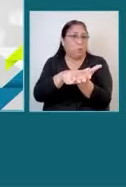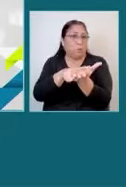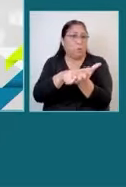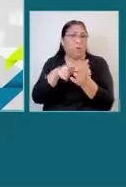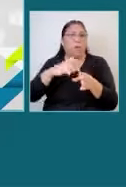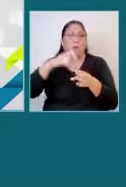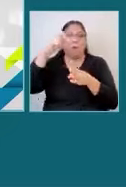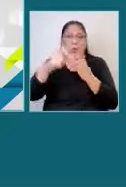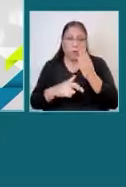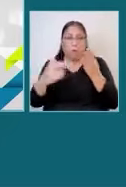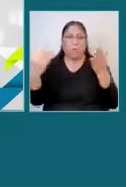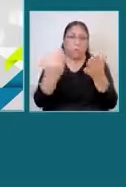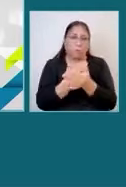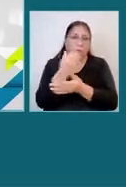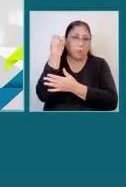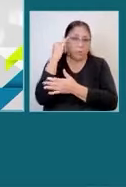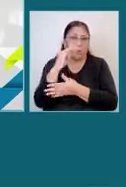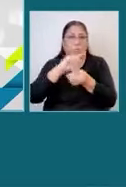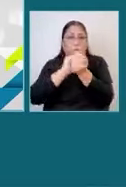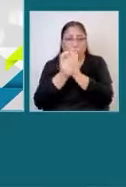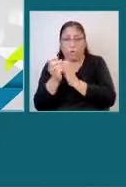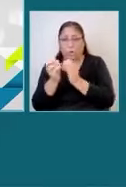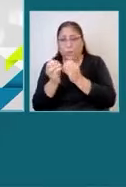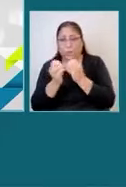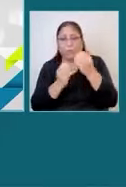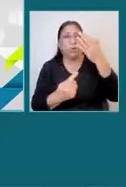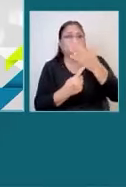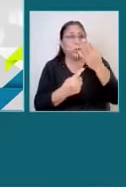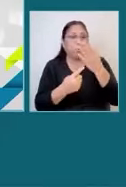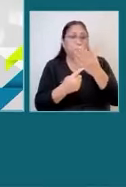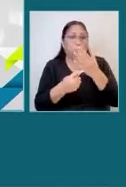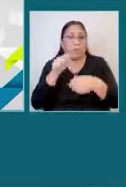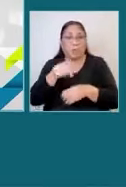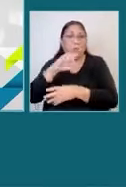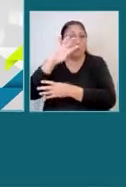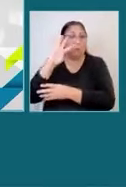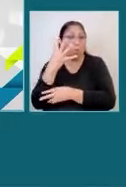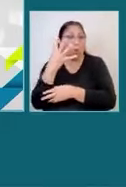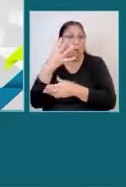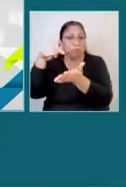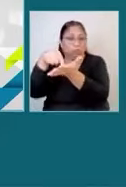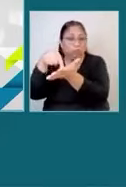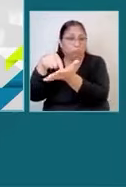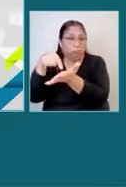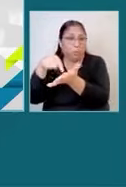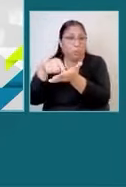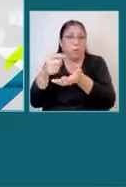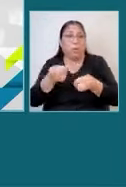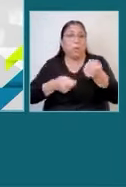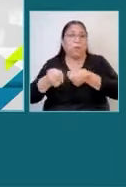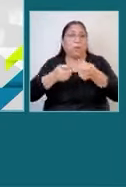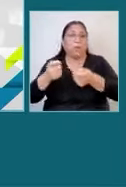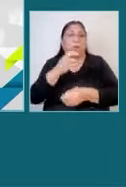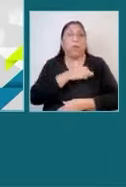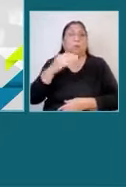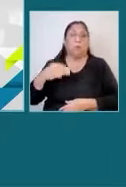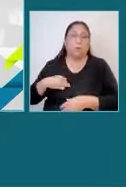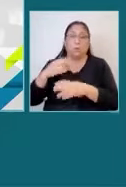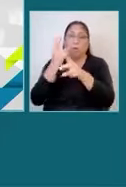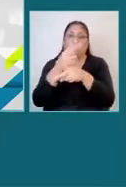de Innovación, Modernización Tecnológica y Emprendimiento, que es el cuarto programa de endeudamiento que se gestiona el Ministerio de la Producción con el